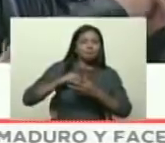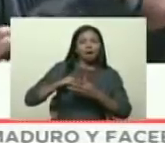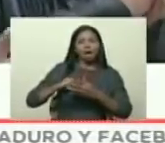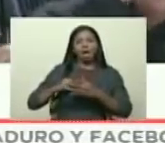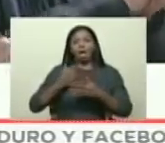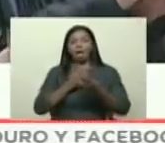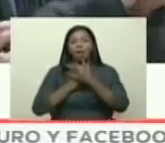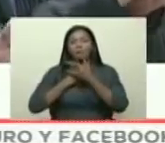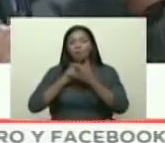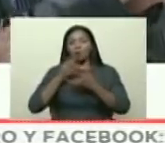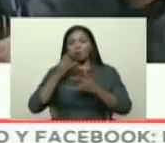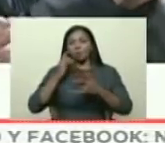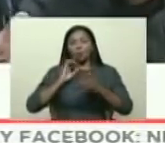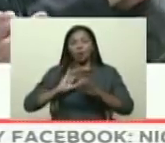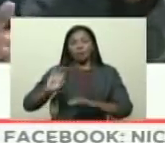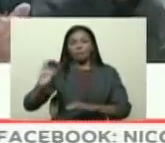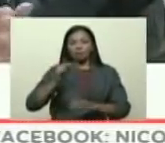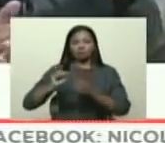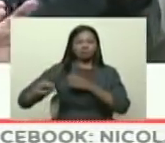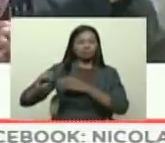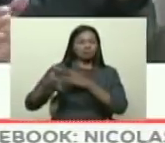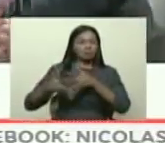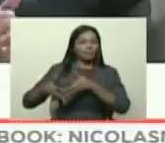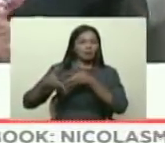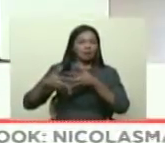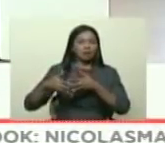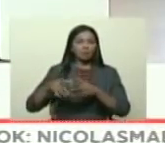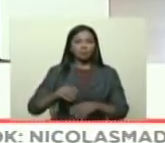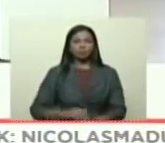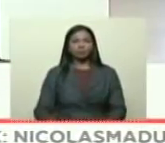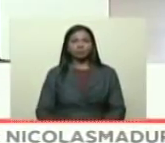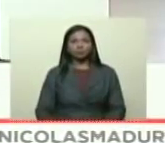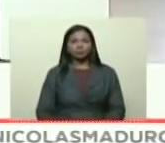la patria, el antiimperialismo.